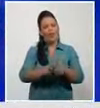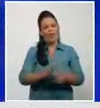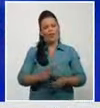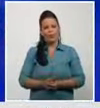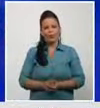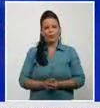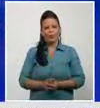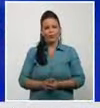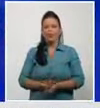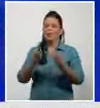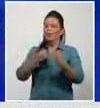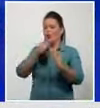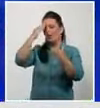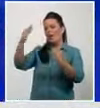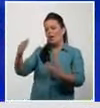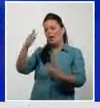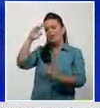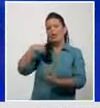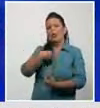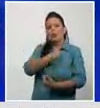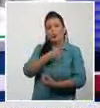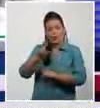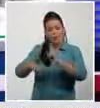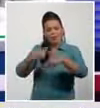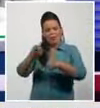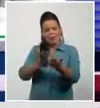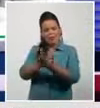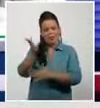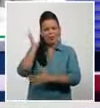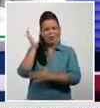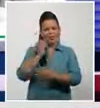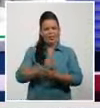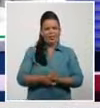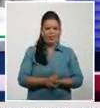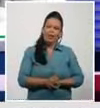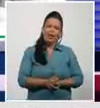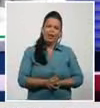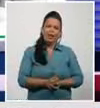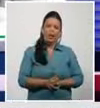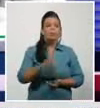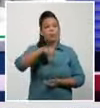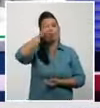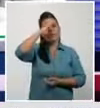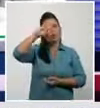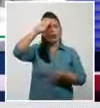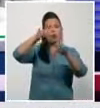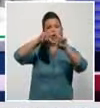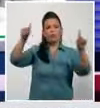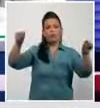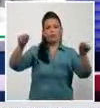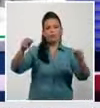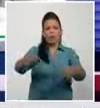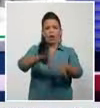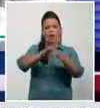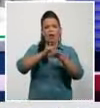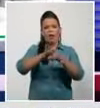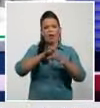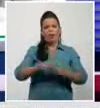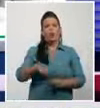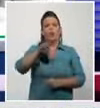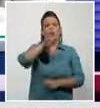presencia hoy, lo esperamos mañana, doctor. Cuba en números rojos en esta jornada, 431 nuevos